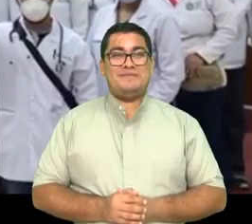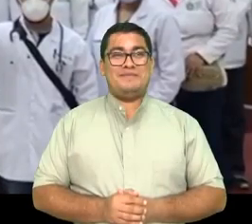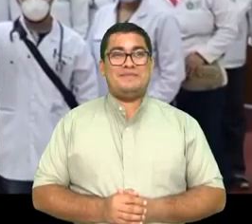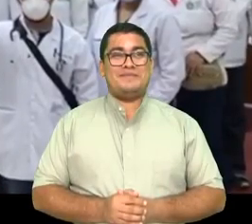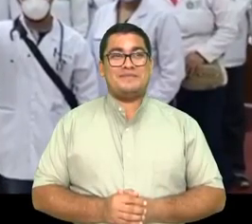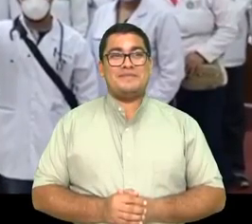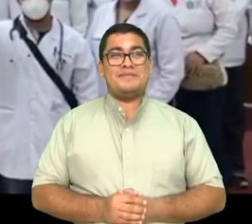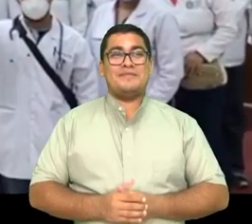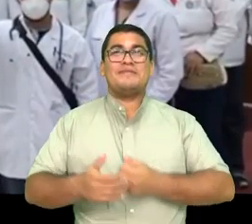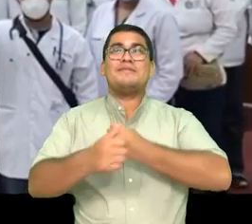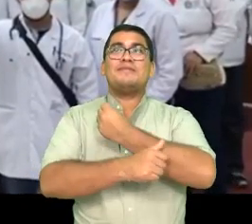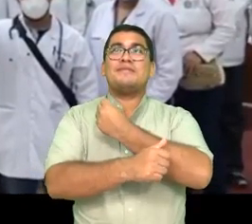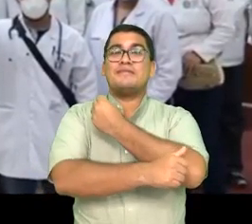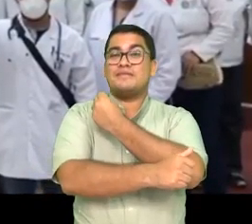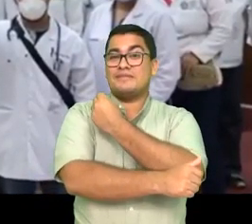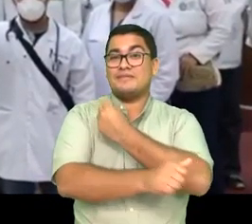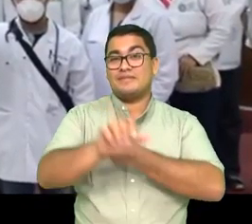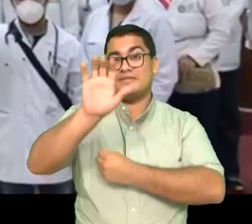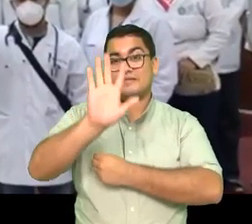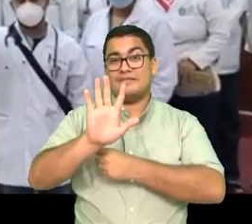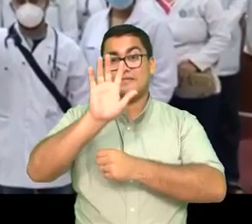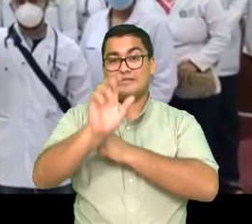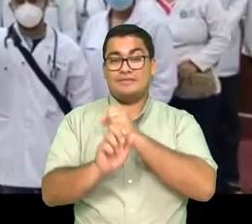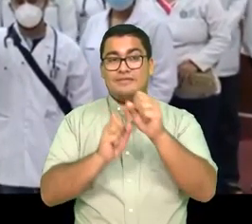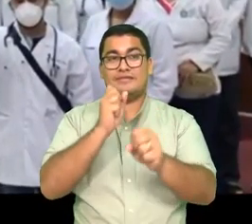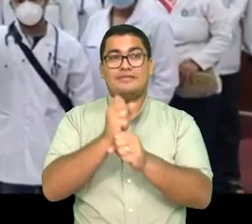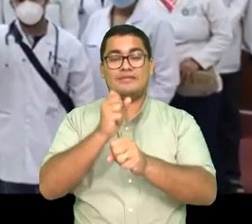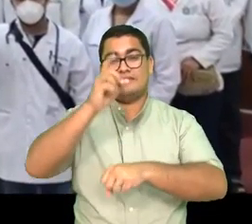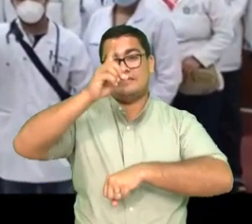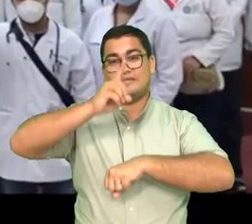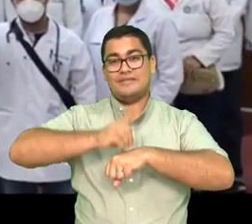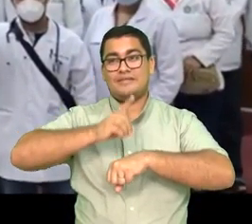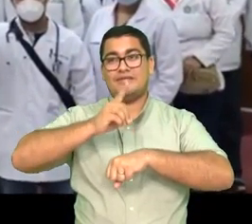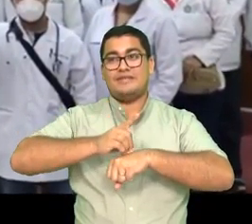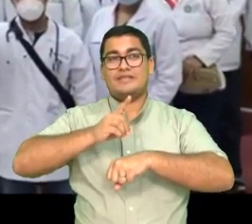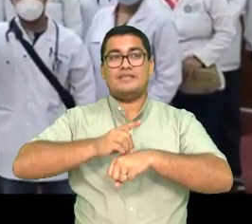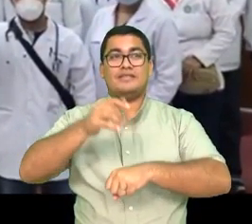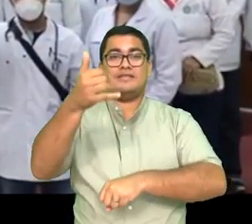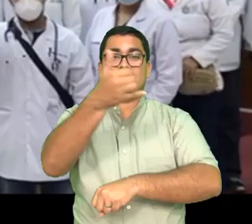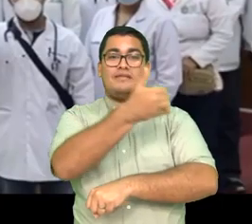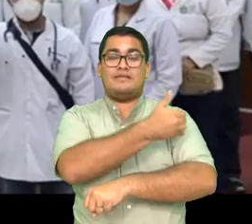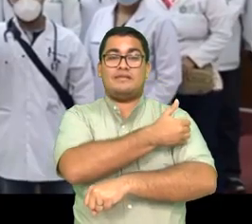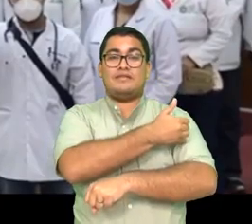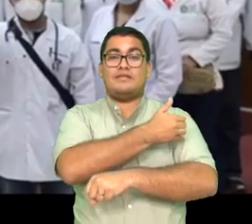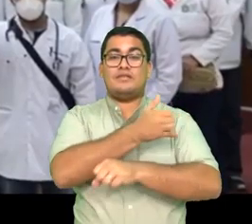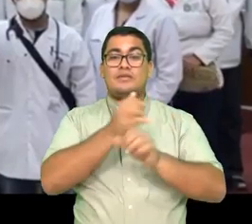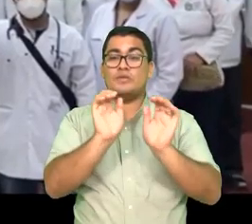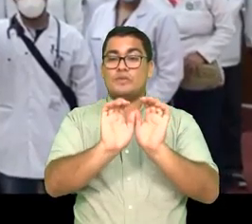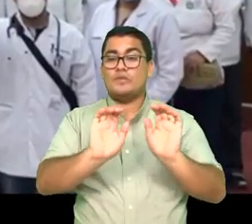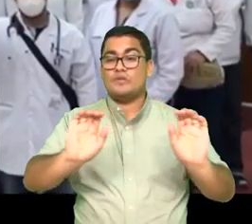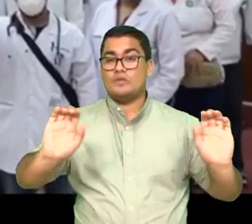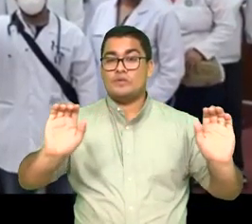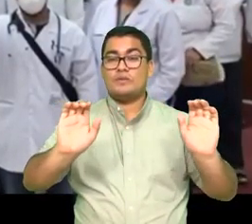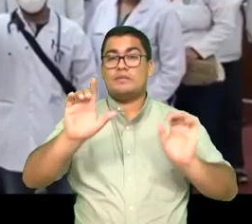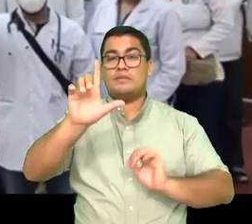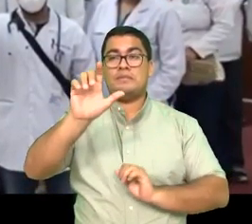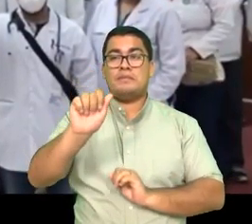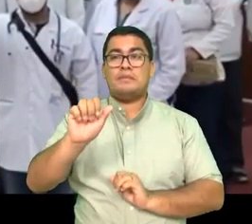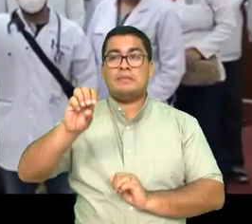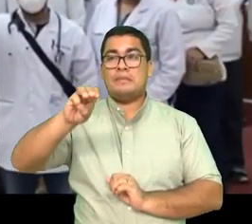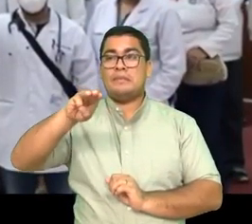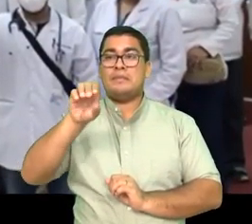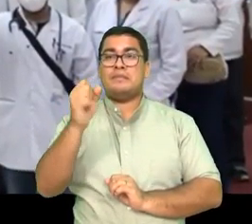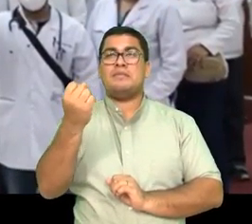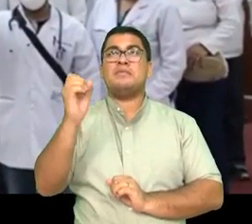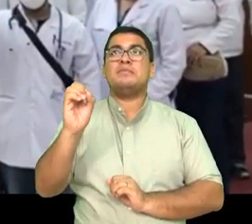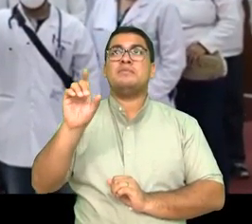Somos estudiantes del quinto año de Medicina del Hospital Infantil Manuel de Jesús Rivera